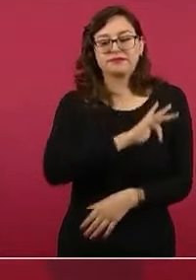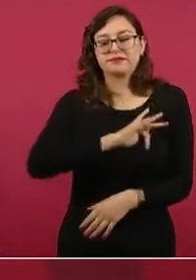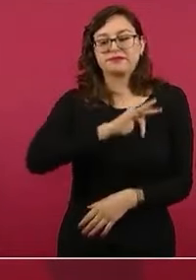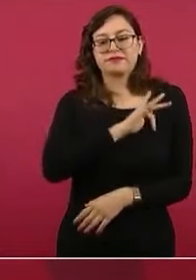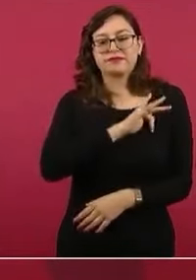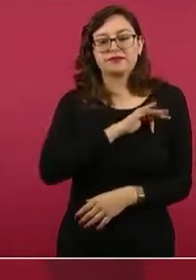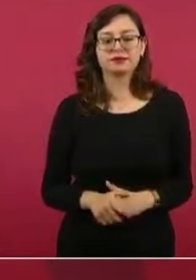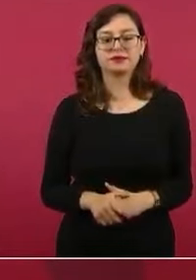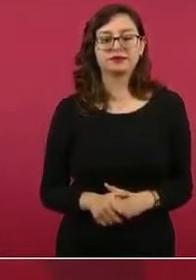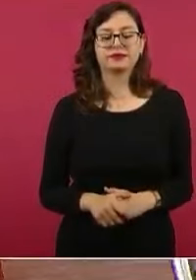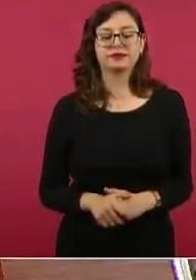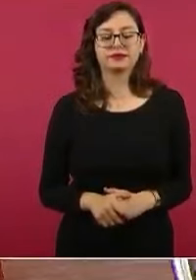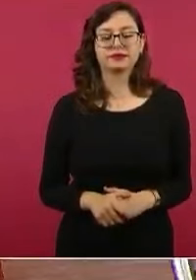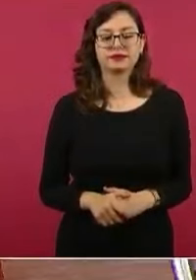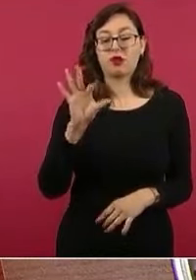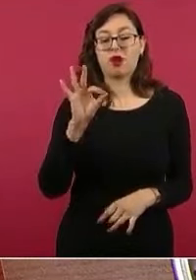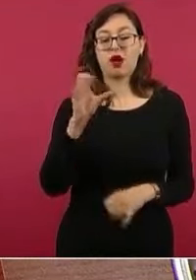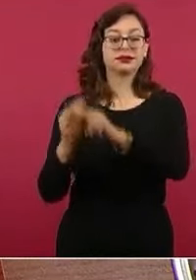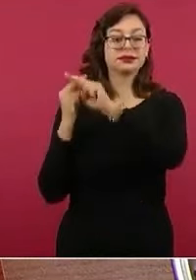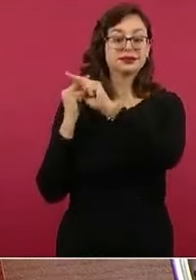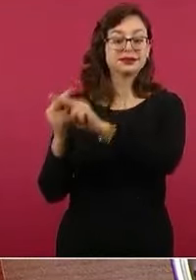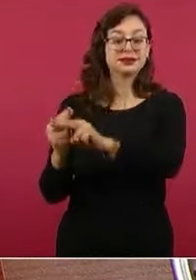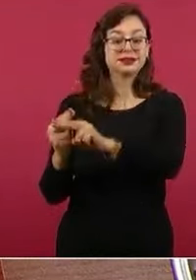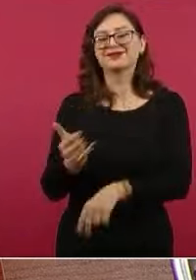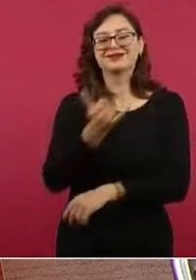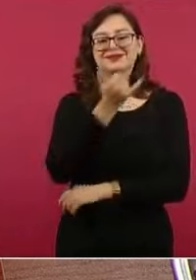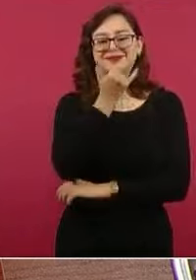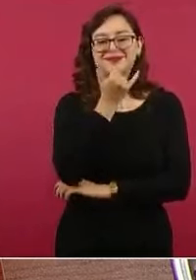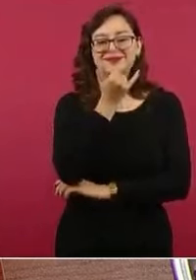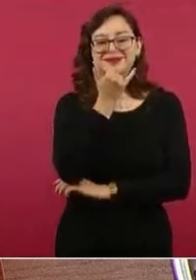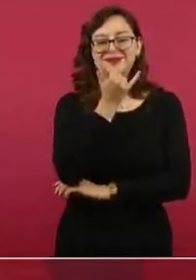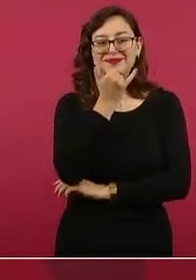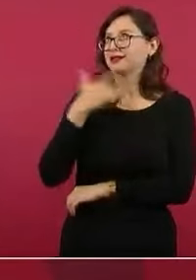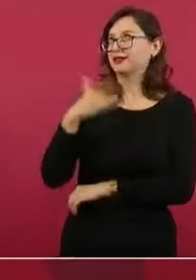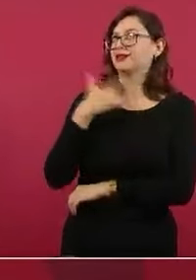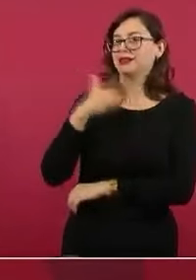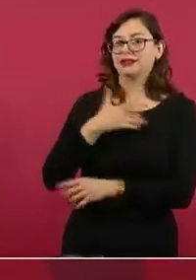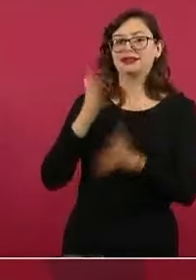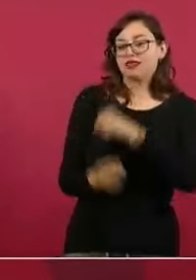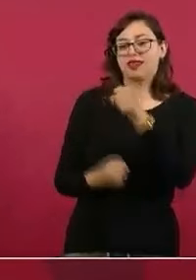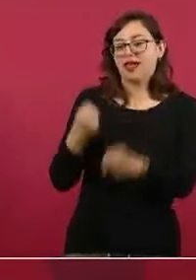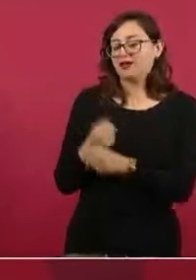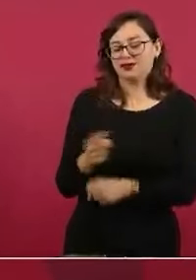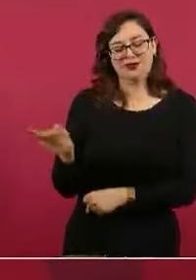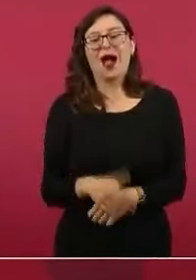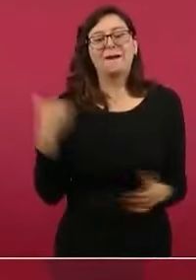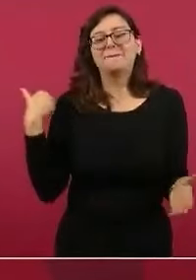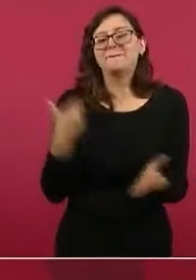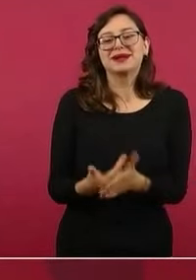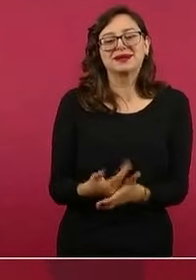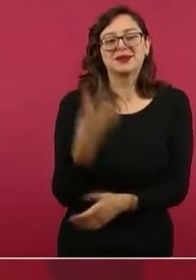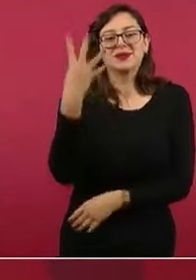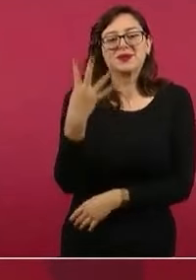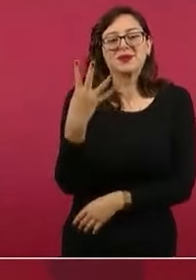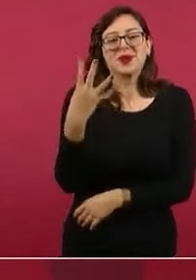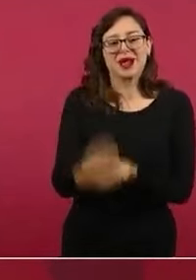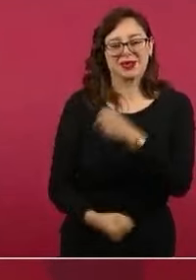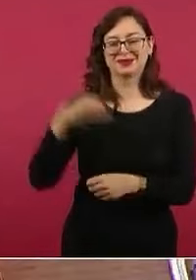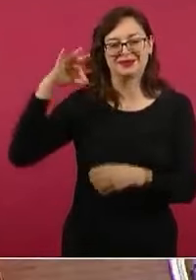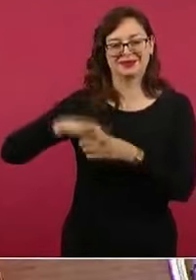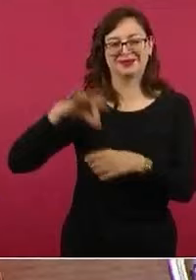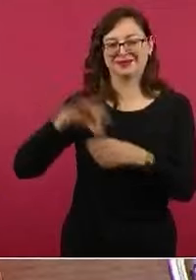Cumplimos 40 años del triunfo, perdón. Sí, es que parece como 40. Pues son 4 años. 4 años